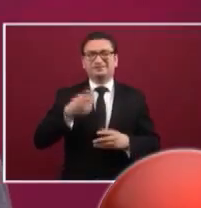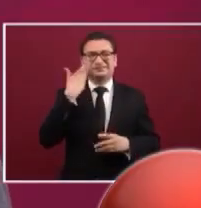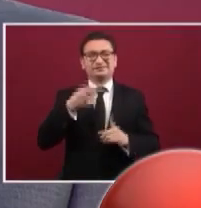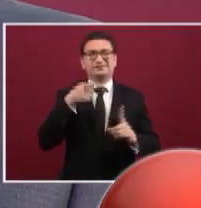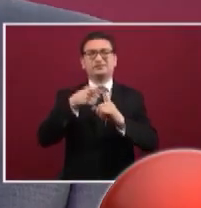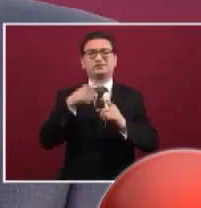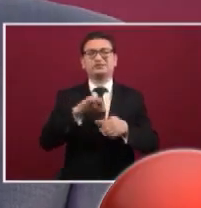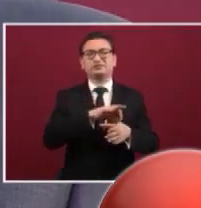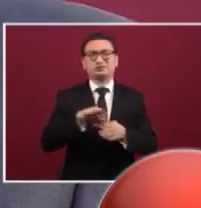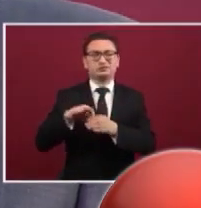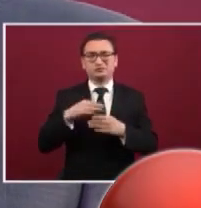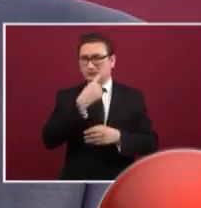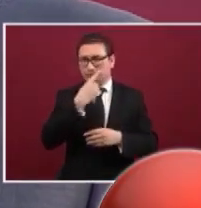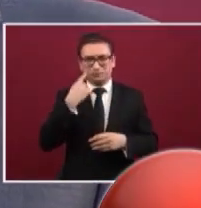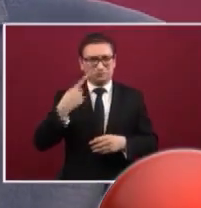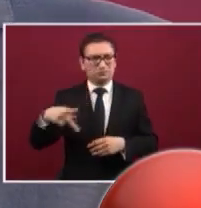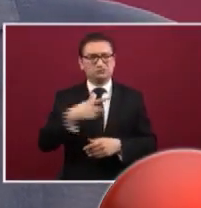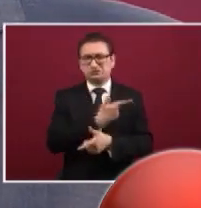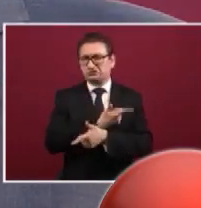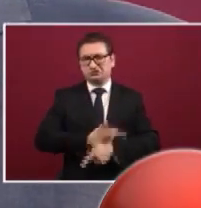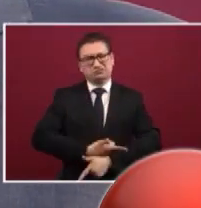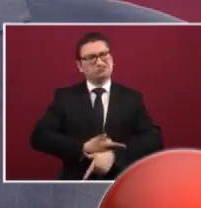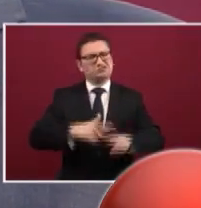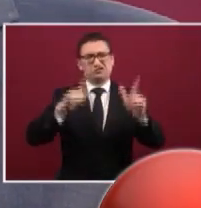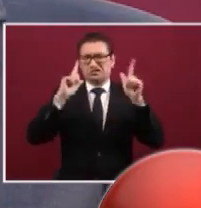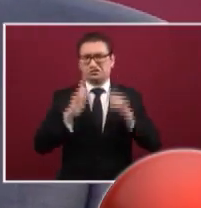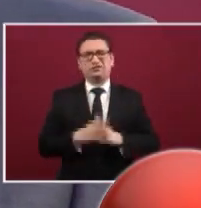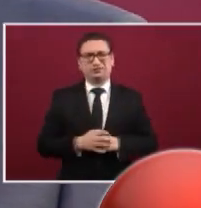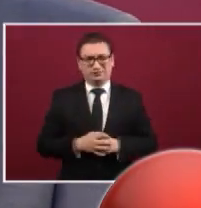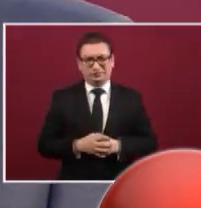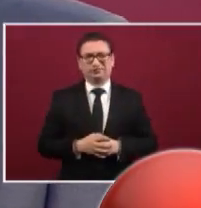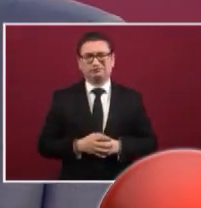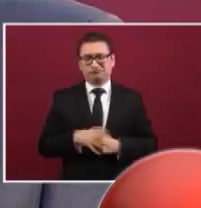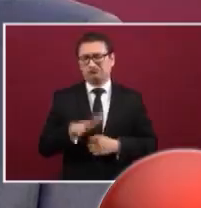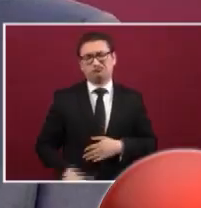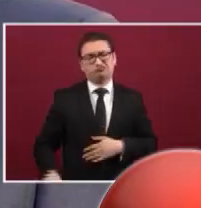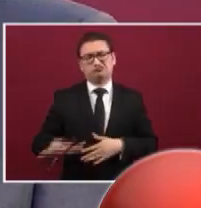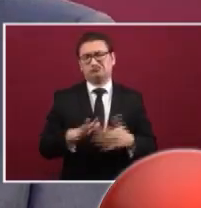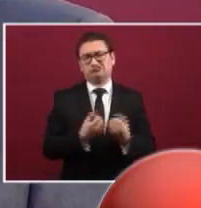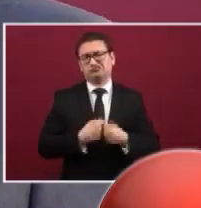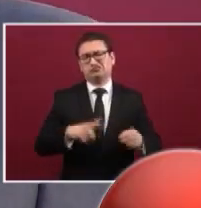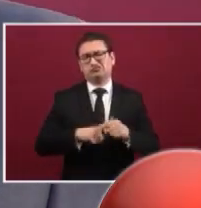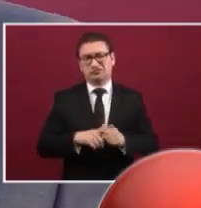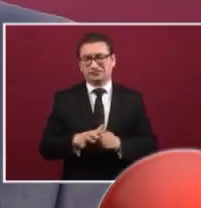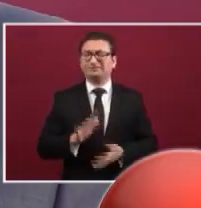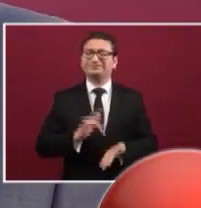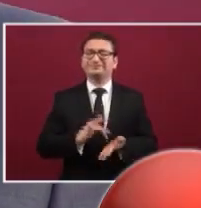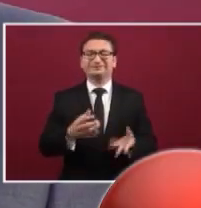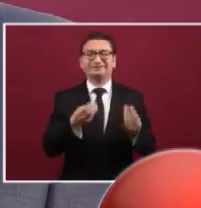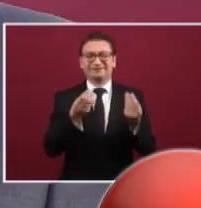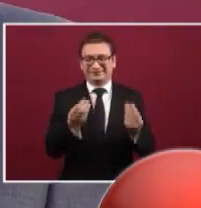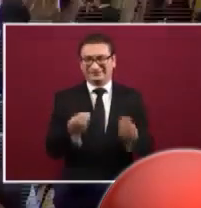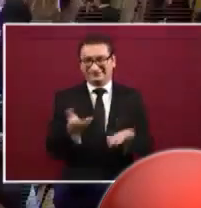Democracia con libertad y dimensión social. Y muchas gracias.